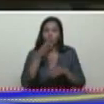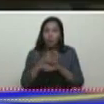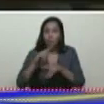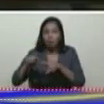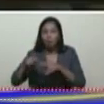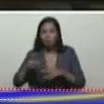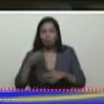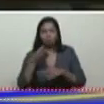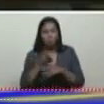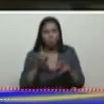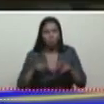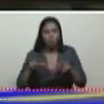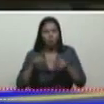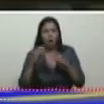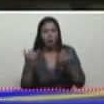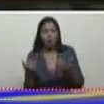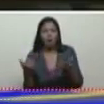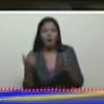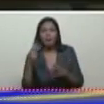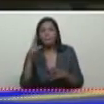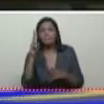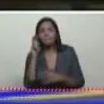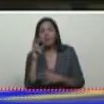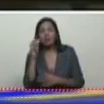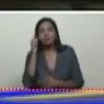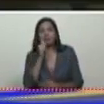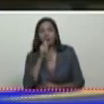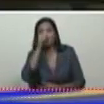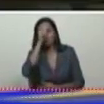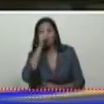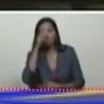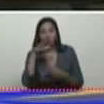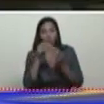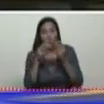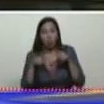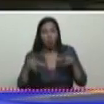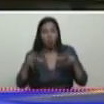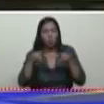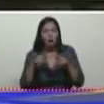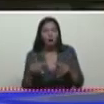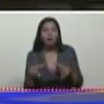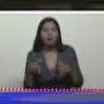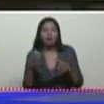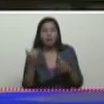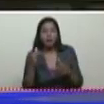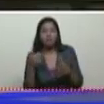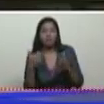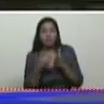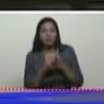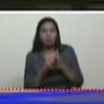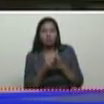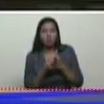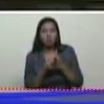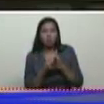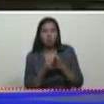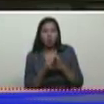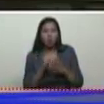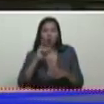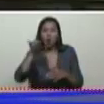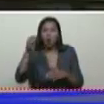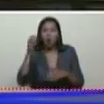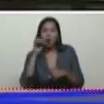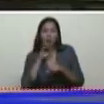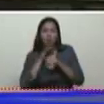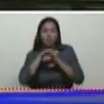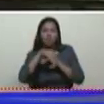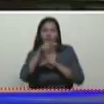chipilines, ahora, viernes, sábado y domingo, a todos los centros de vacunación. Jorge Rodríguez, eres el